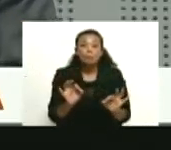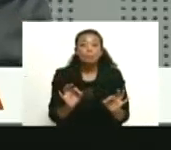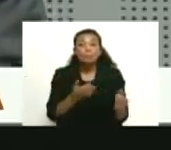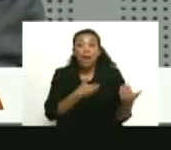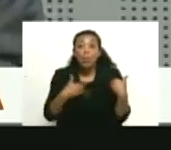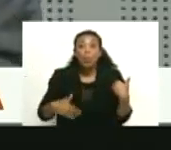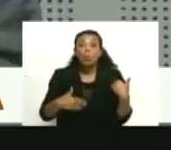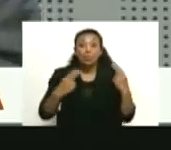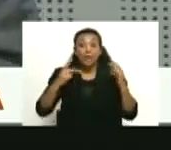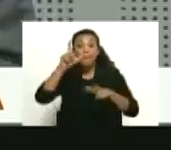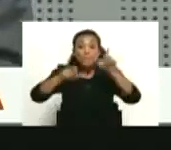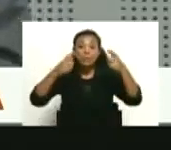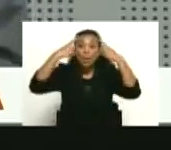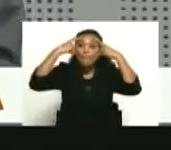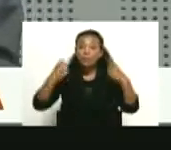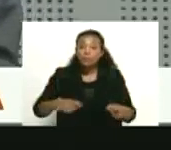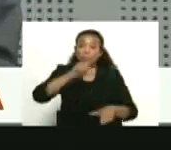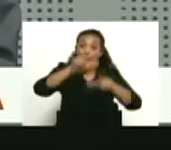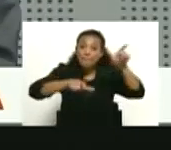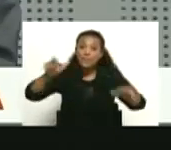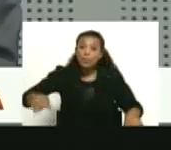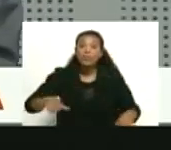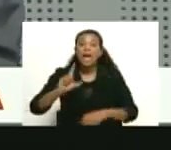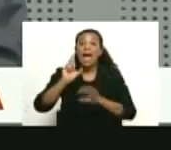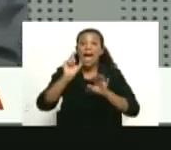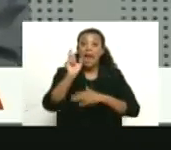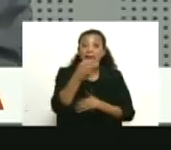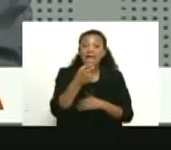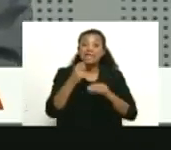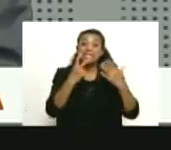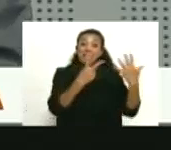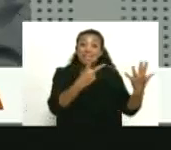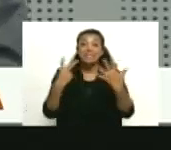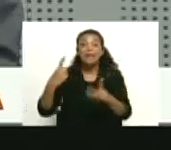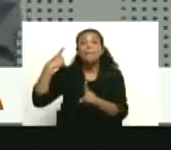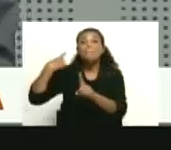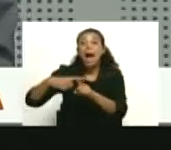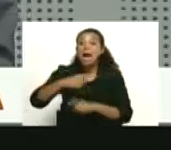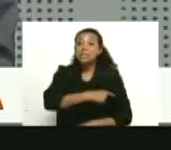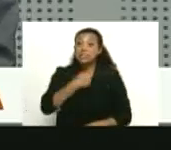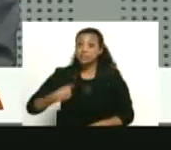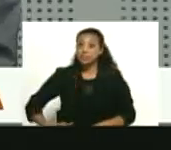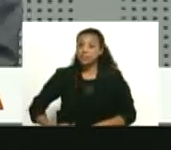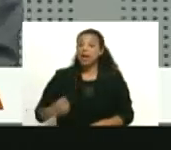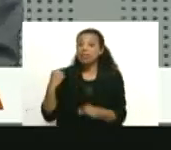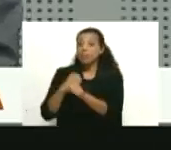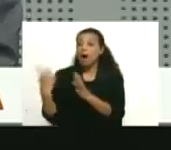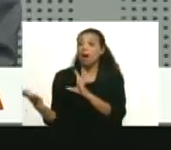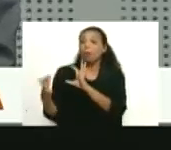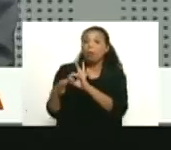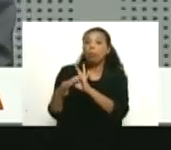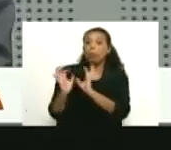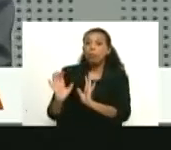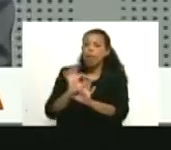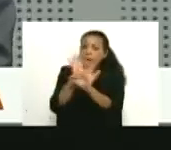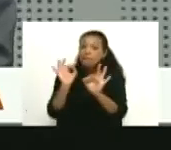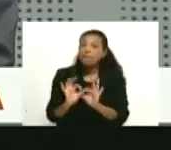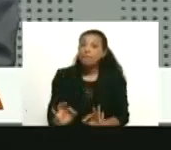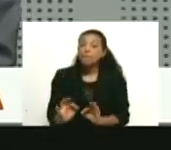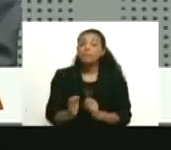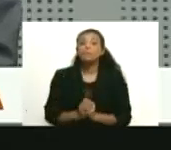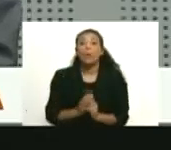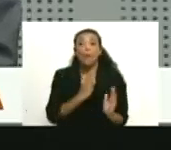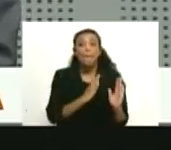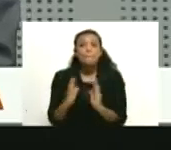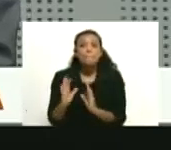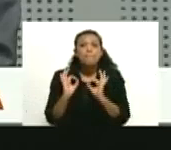nuestros recursos humanos. El G77 más China debe trabajar de conjunto para establecer un